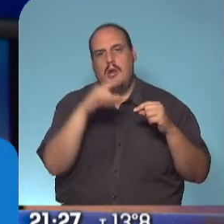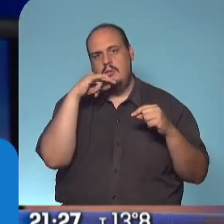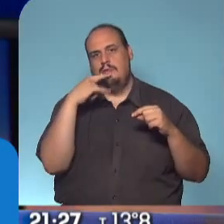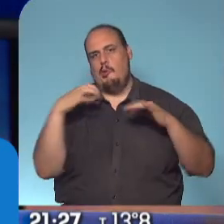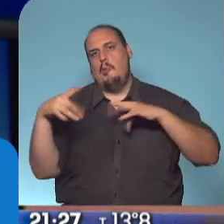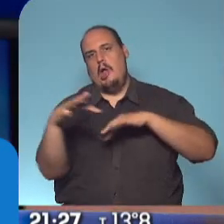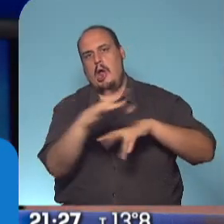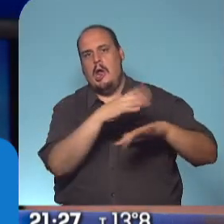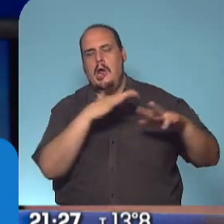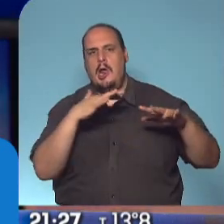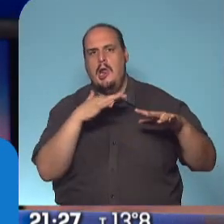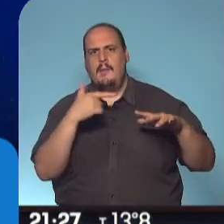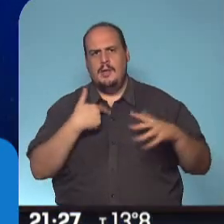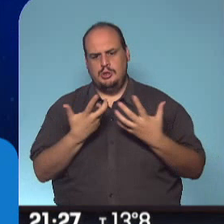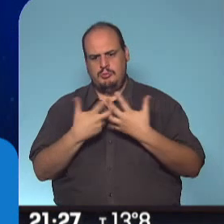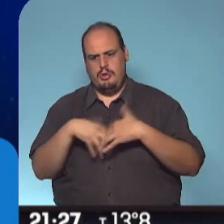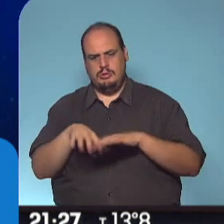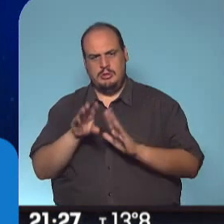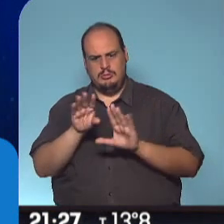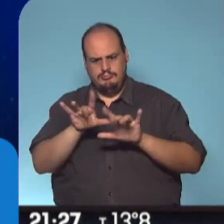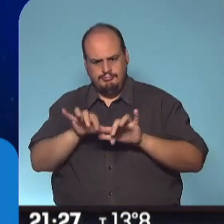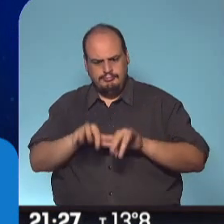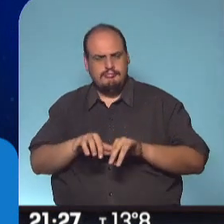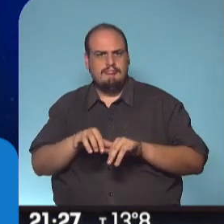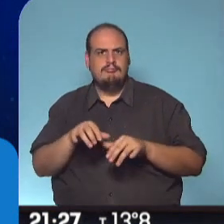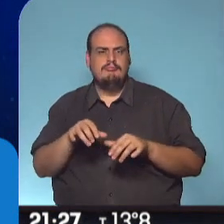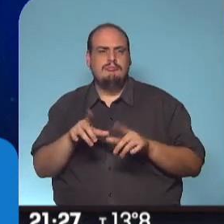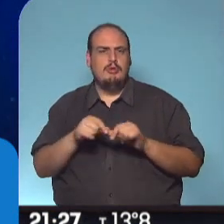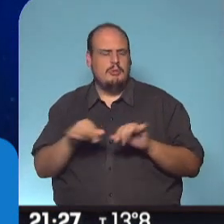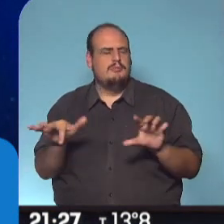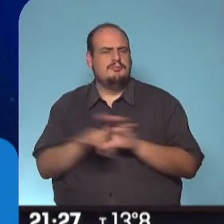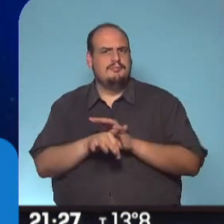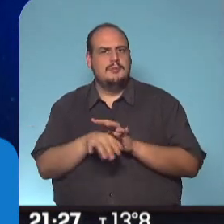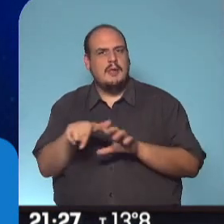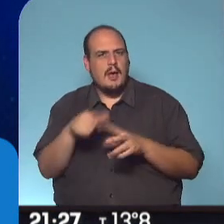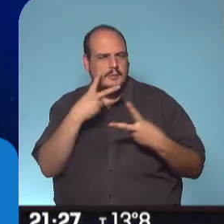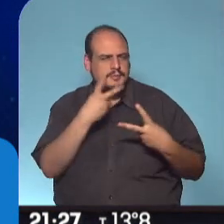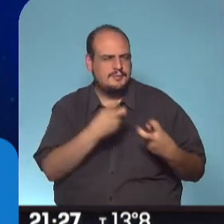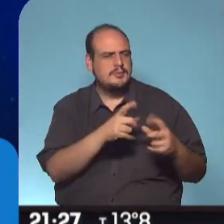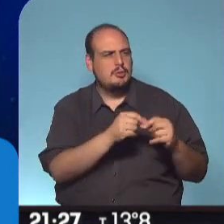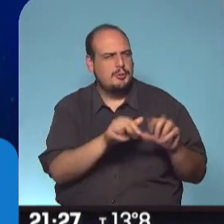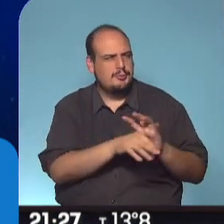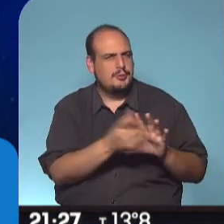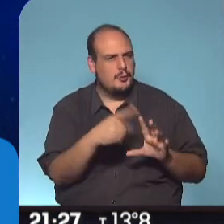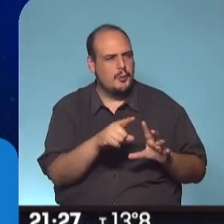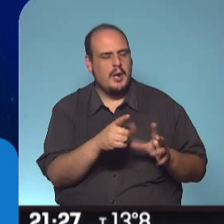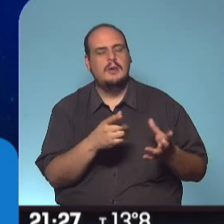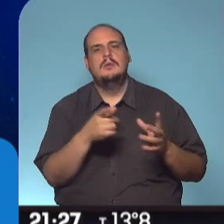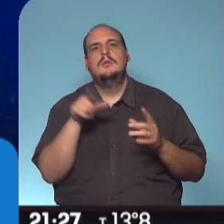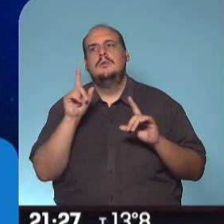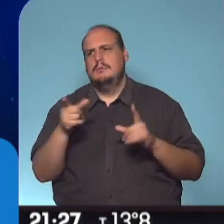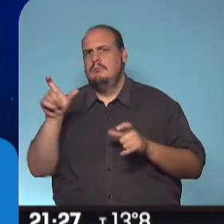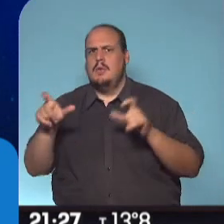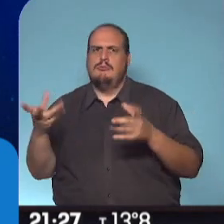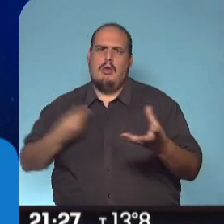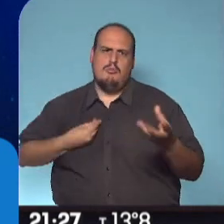pero yo para preparar un proyecto necesito precisiones y en eso estoy trabajando. Y recibo todos los aportes